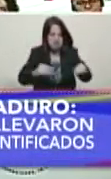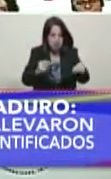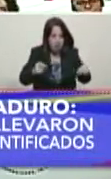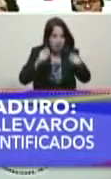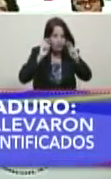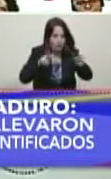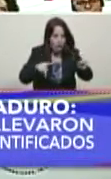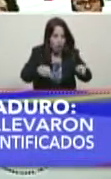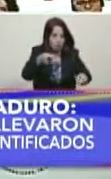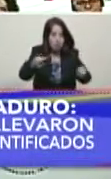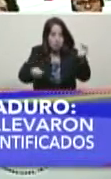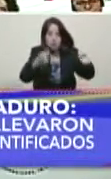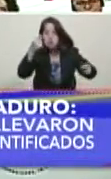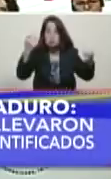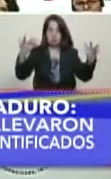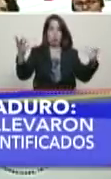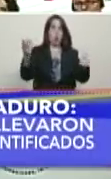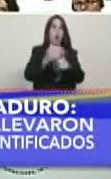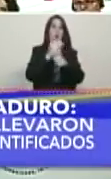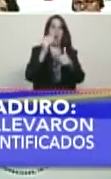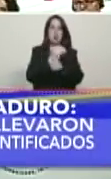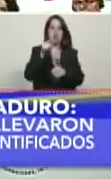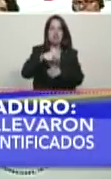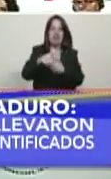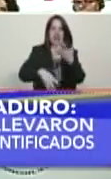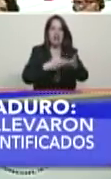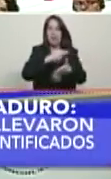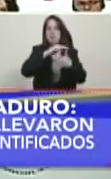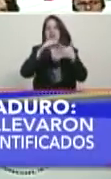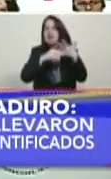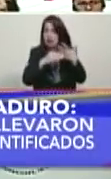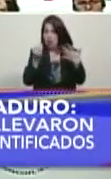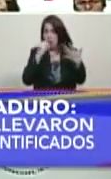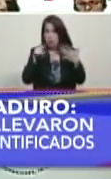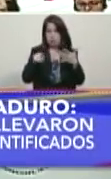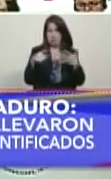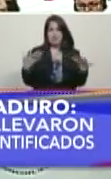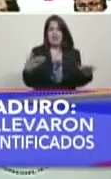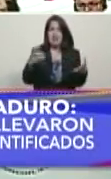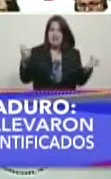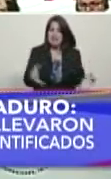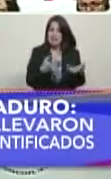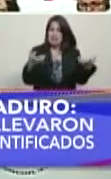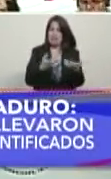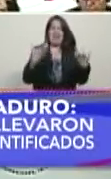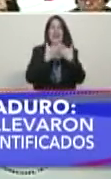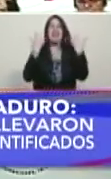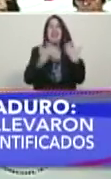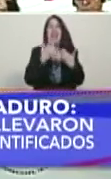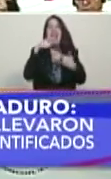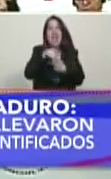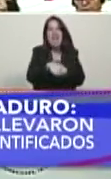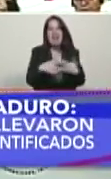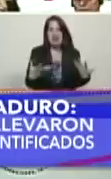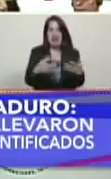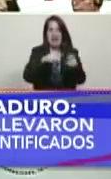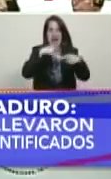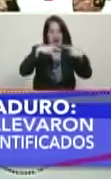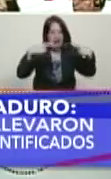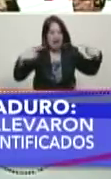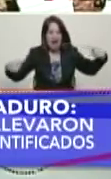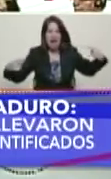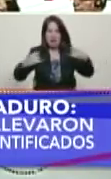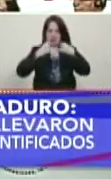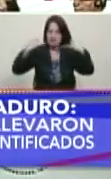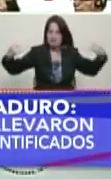quemado que se encontró material de disturbio material de violencia material de guerra ahí estaba un cable de esto